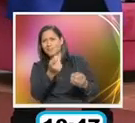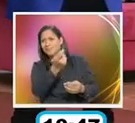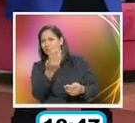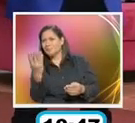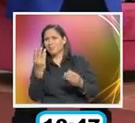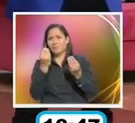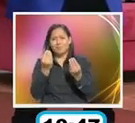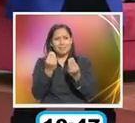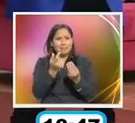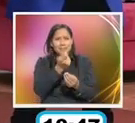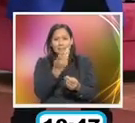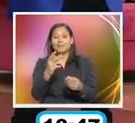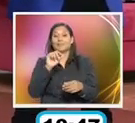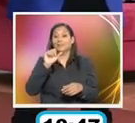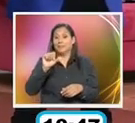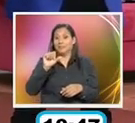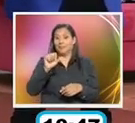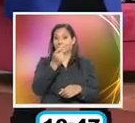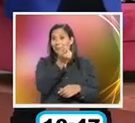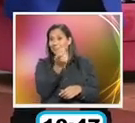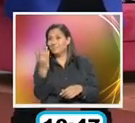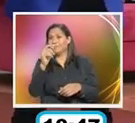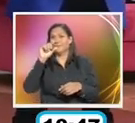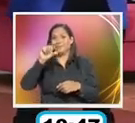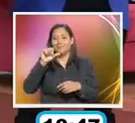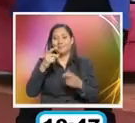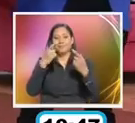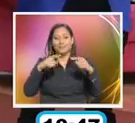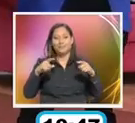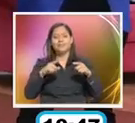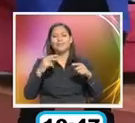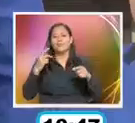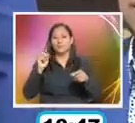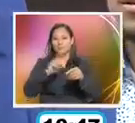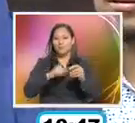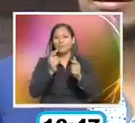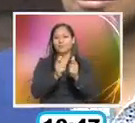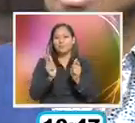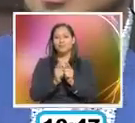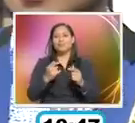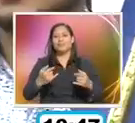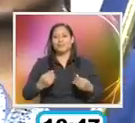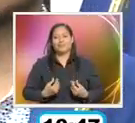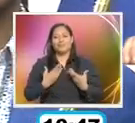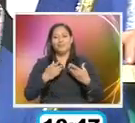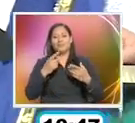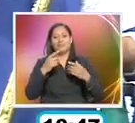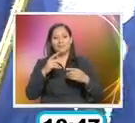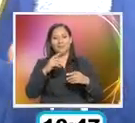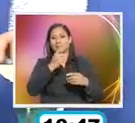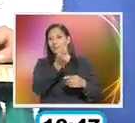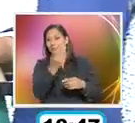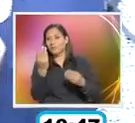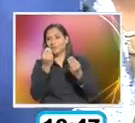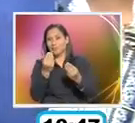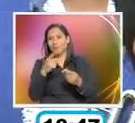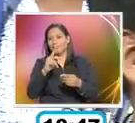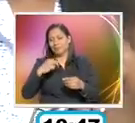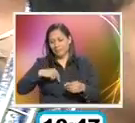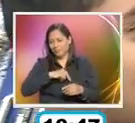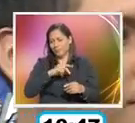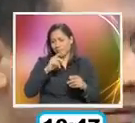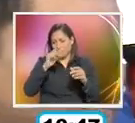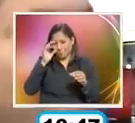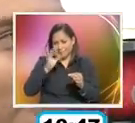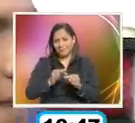montón. 16, somos 16 músicos que estamos integrando la refrescante banda Aljibe. Nos vemos muchos, pero en realidad pues somos los que tenemos que